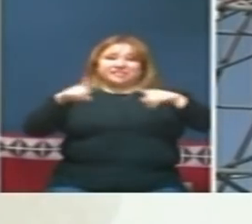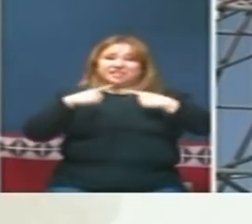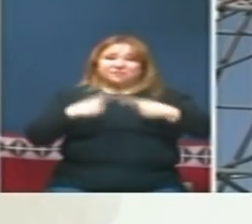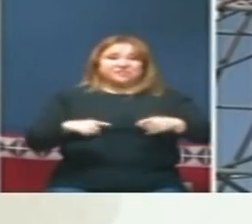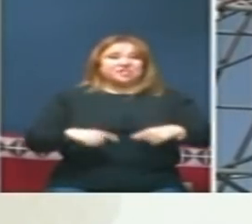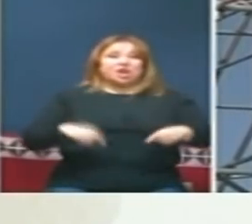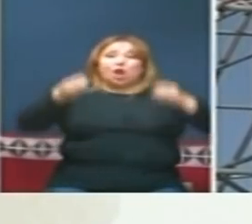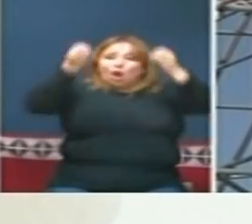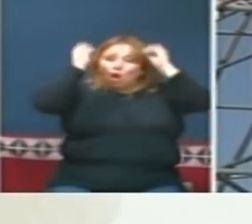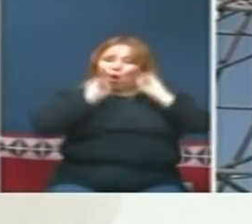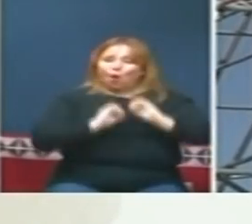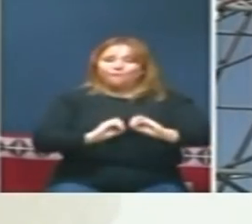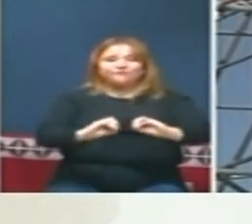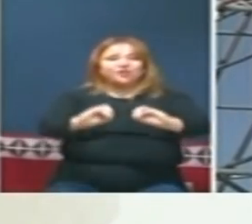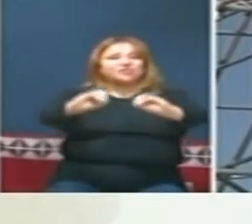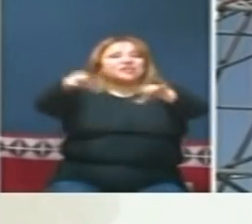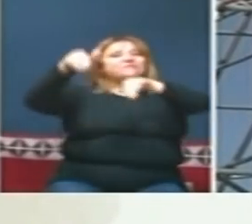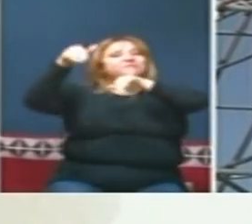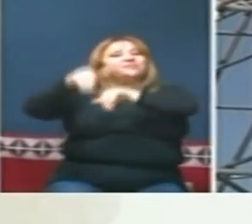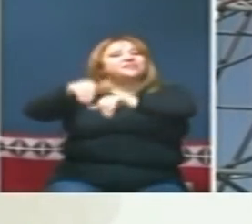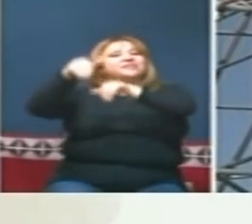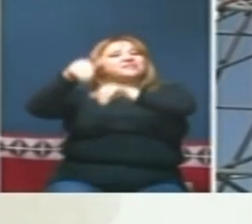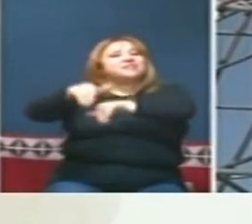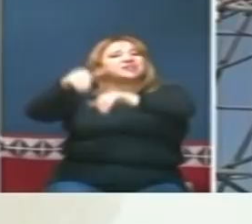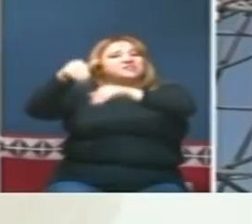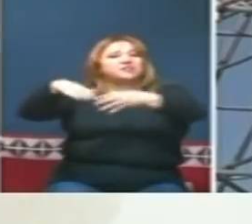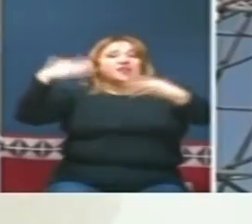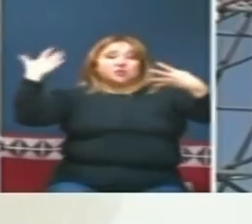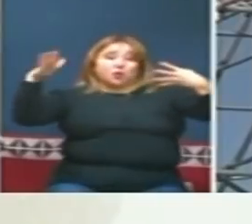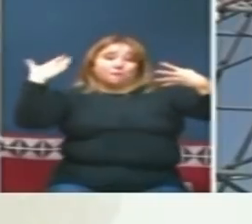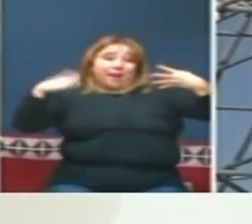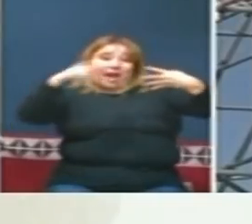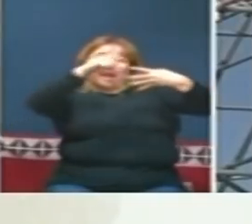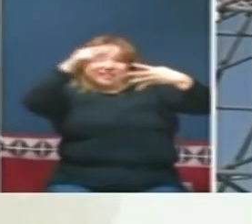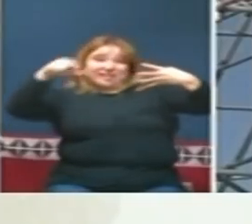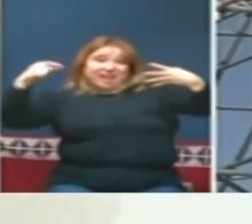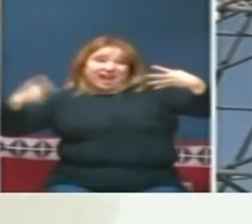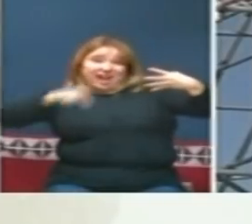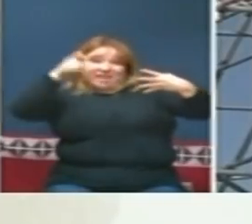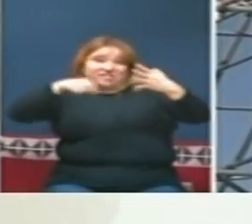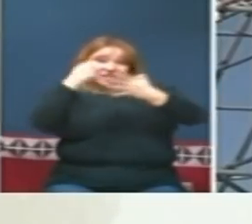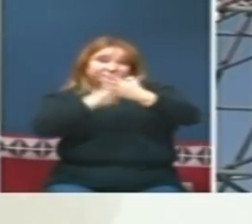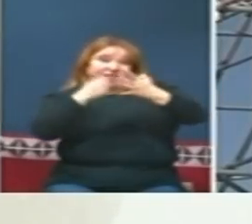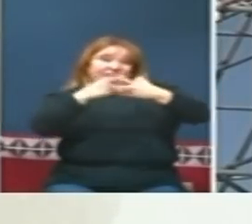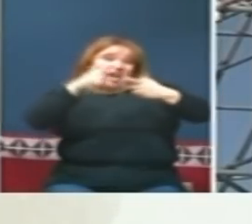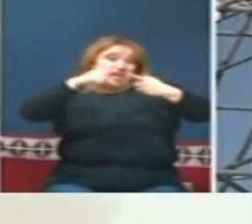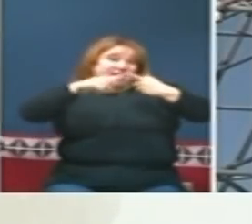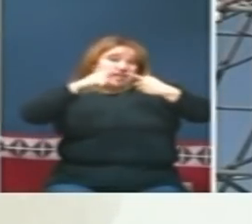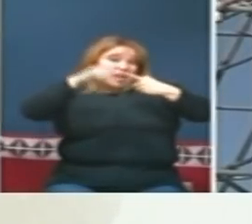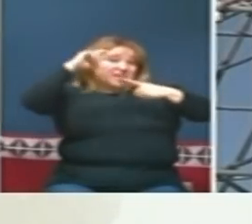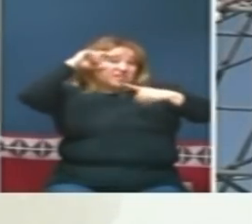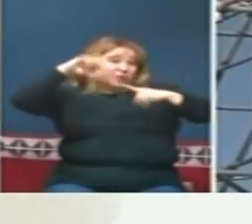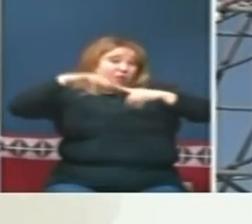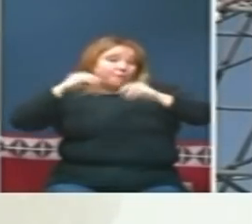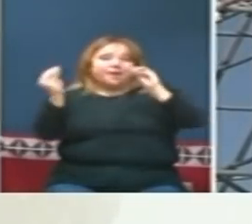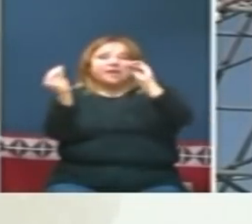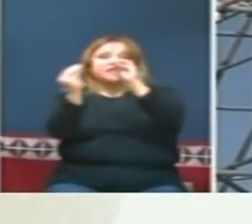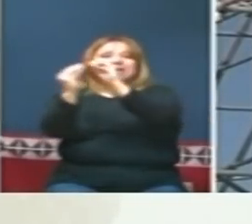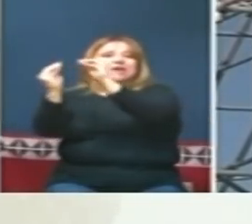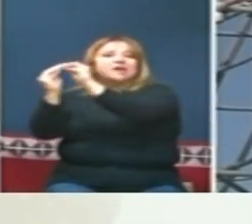damos inicio a la procesión con sus reliquias. Los cuatro mártires, Enrique y sus